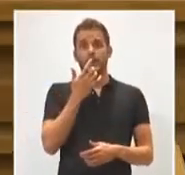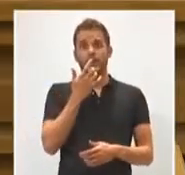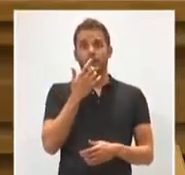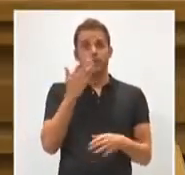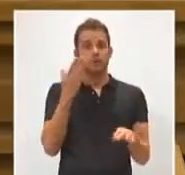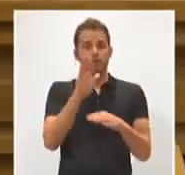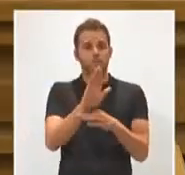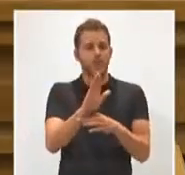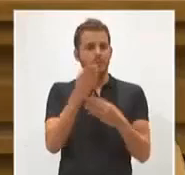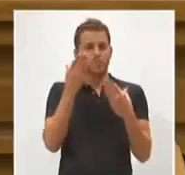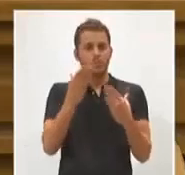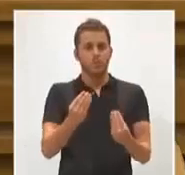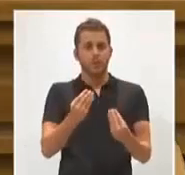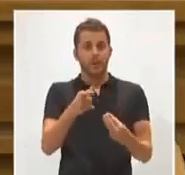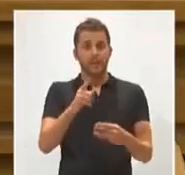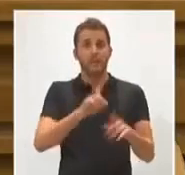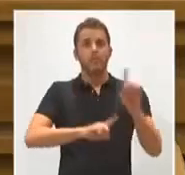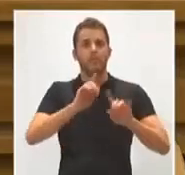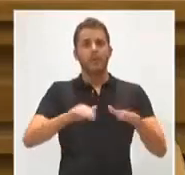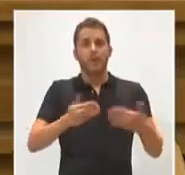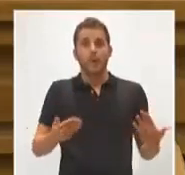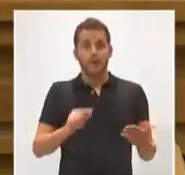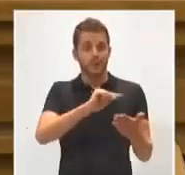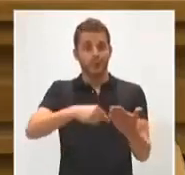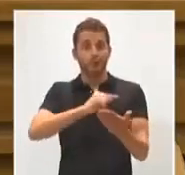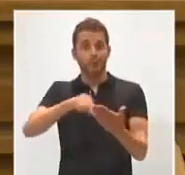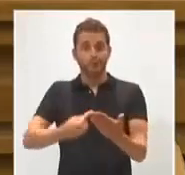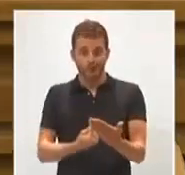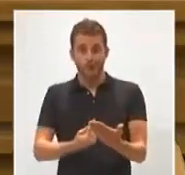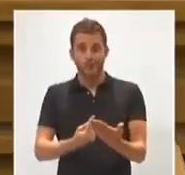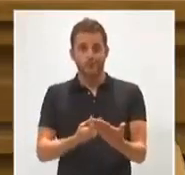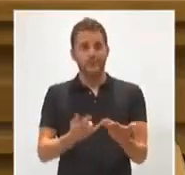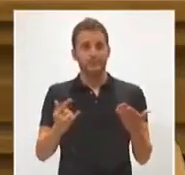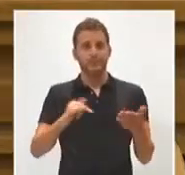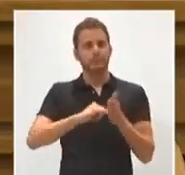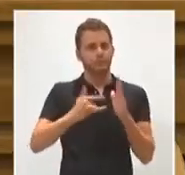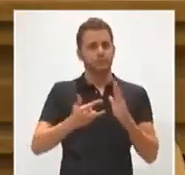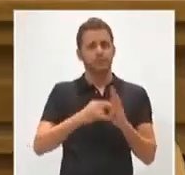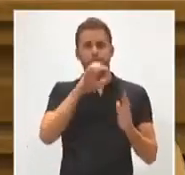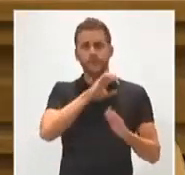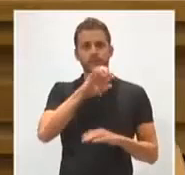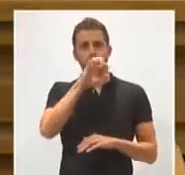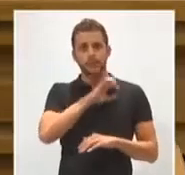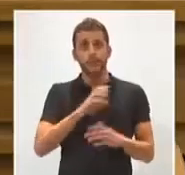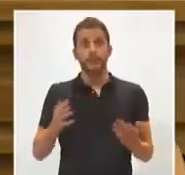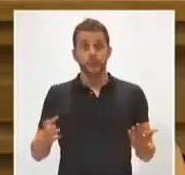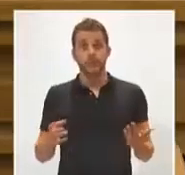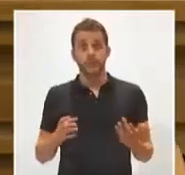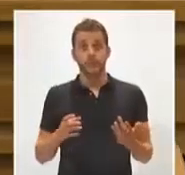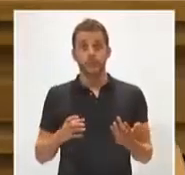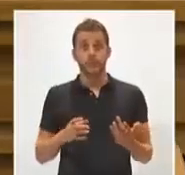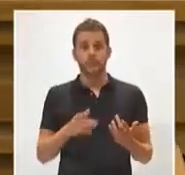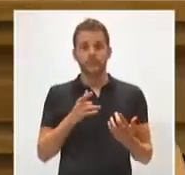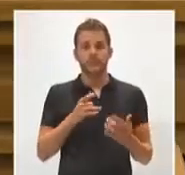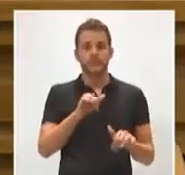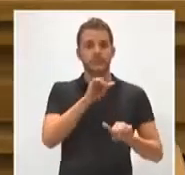muchísimas realmente el problema que tiene ordinarios de contratación es un síntoma curioso paradójico que haya problema de pago y que sin embargo hay